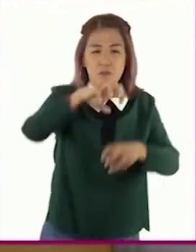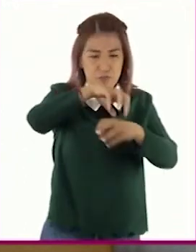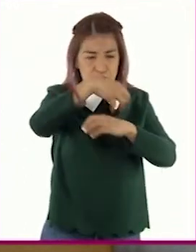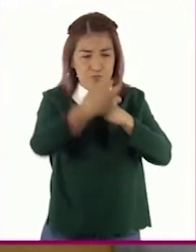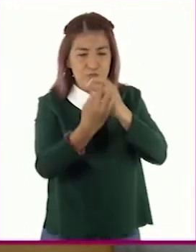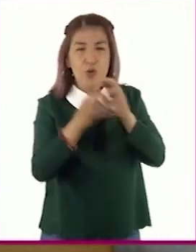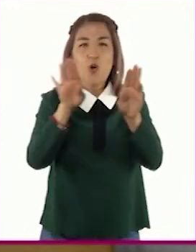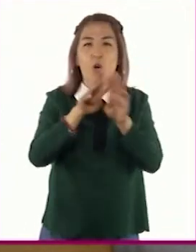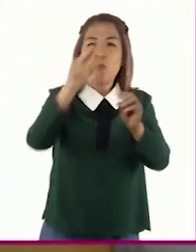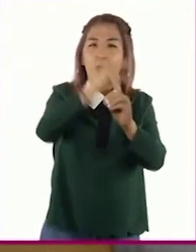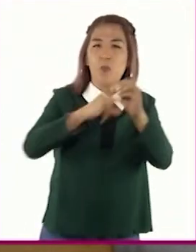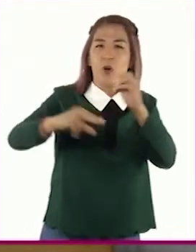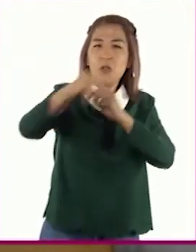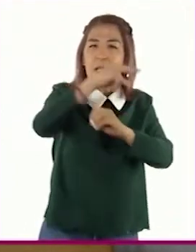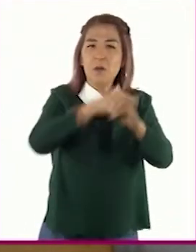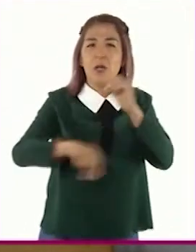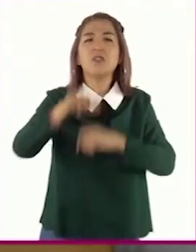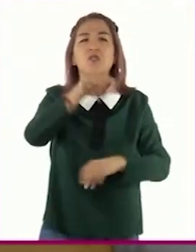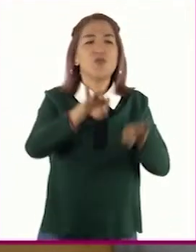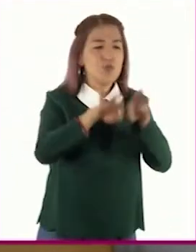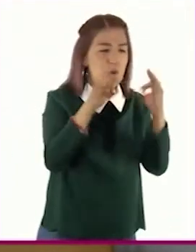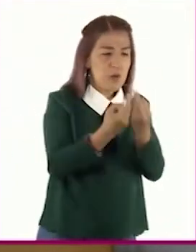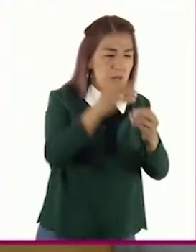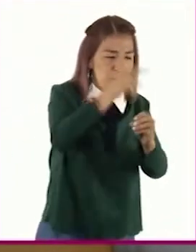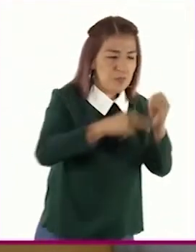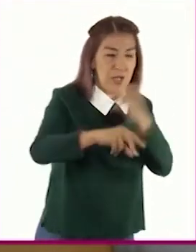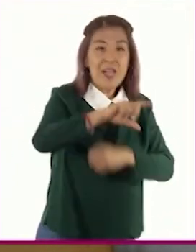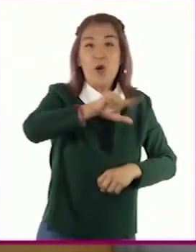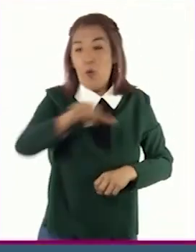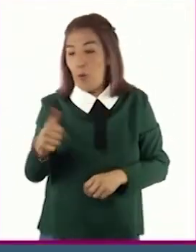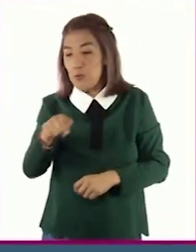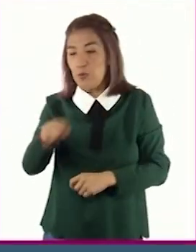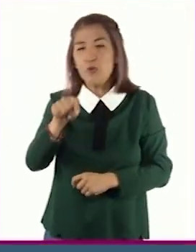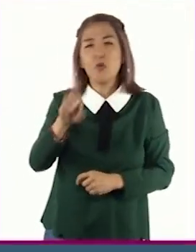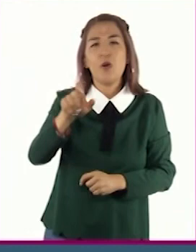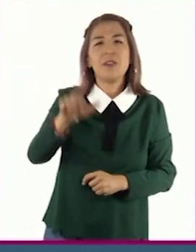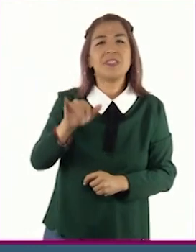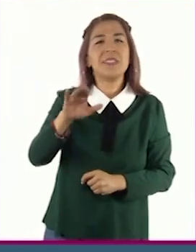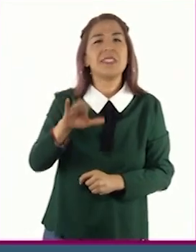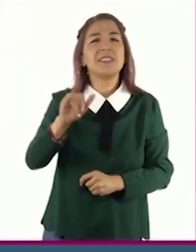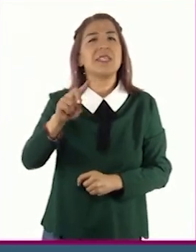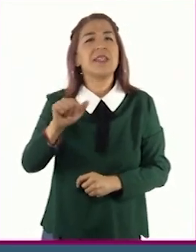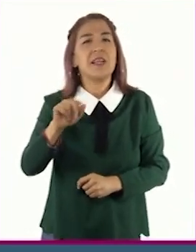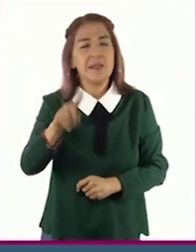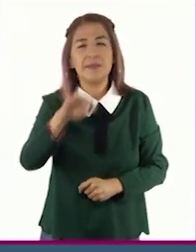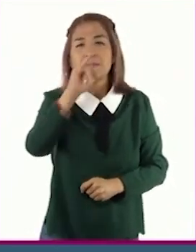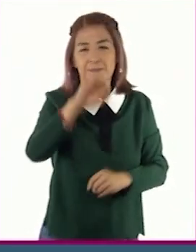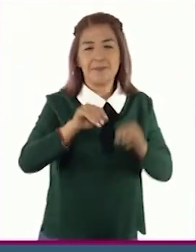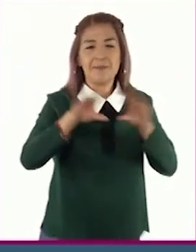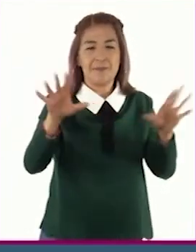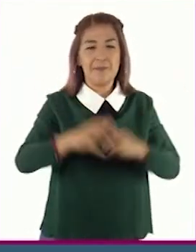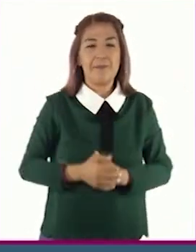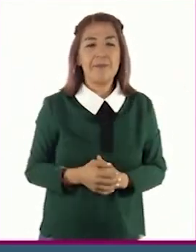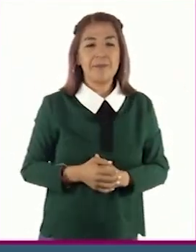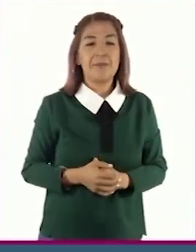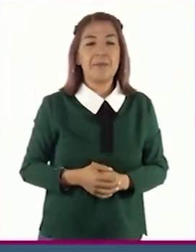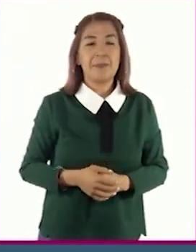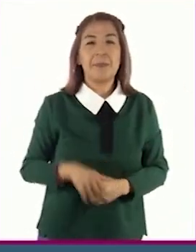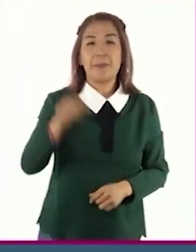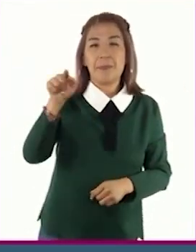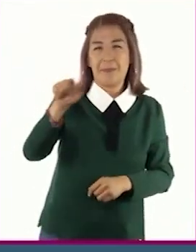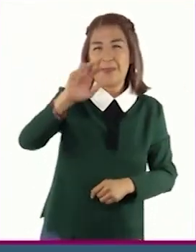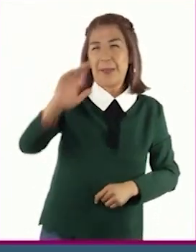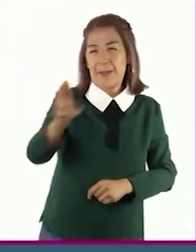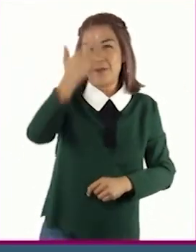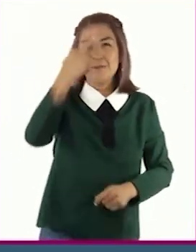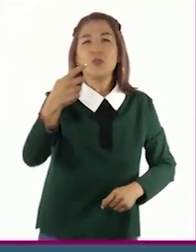explicar la relación entre la estructura molecular y la toxicidad? Claro que sí. Bueno, como ustedes